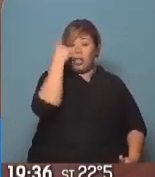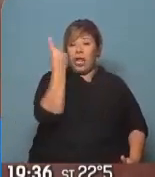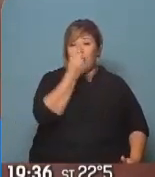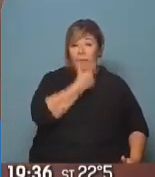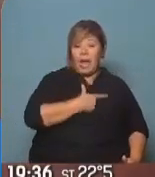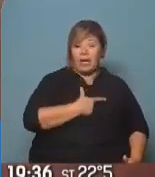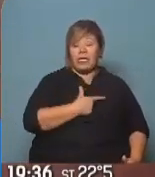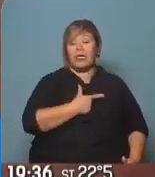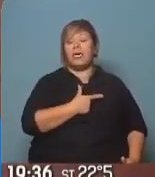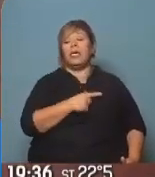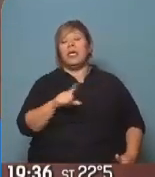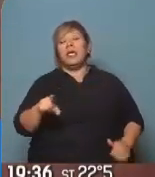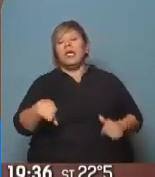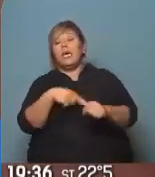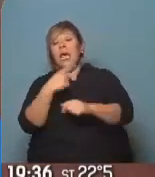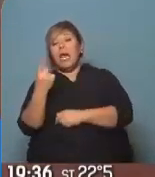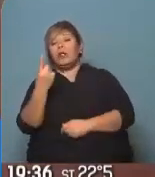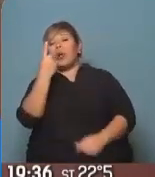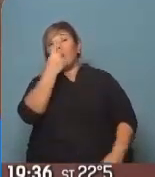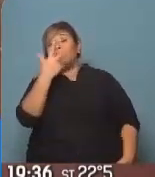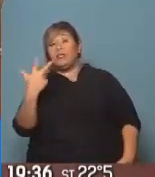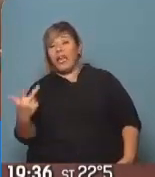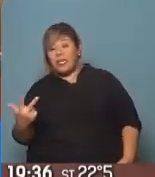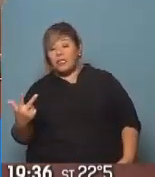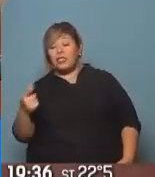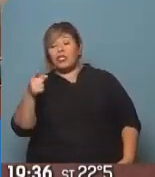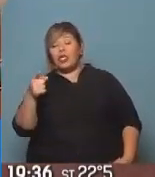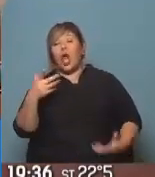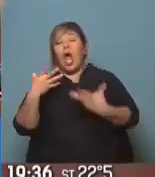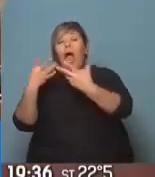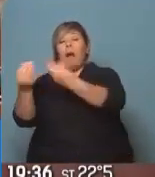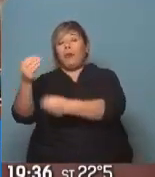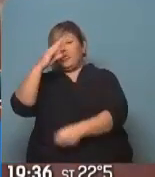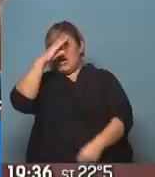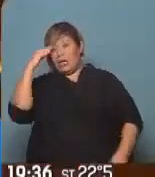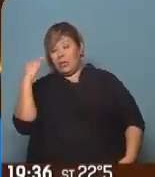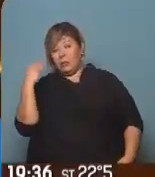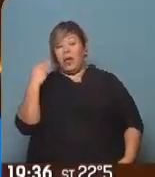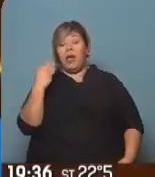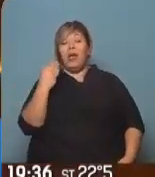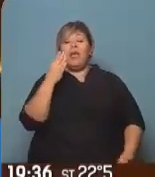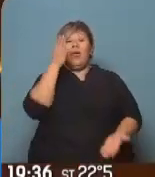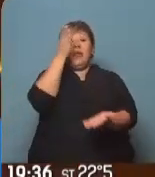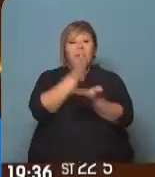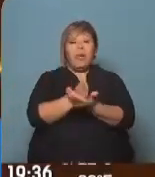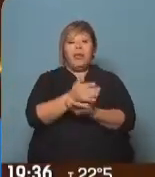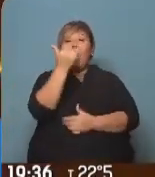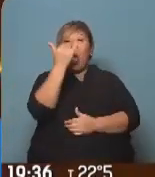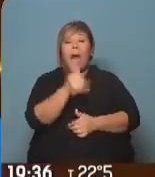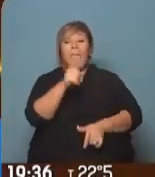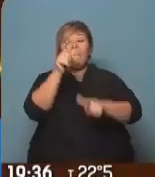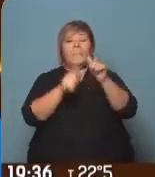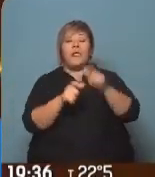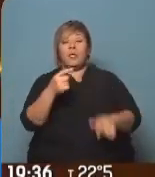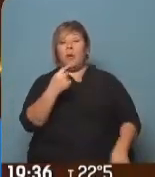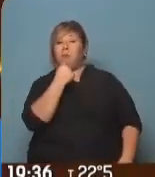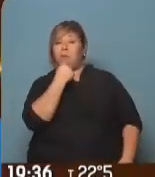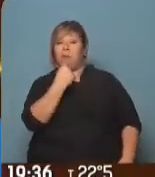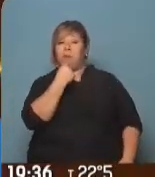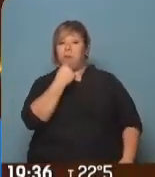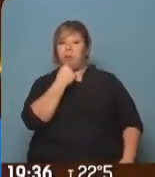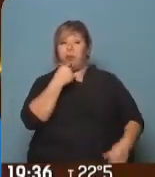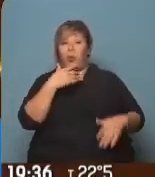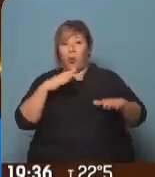tercio restante que no tiene decidido todavía su voto. Hay que ver si hay una tercera alternativa